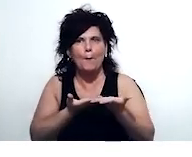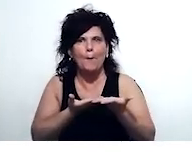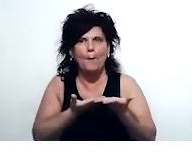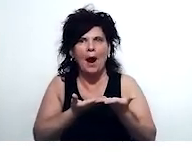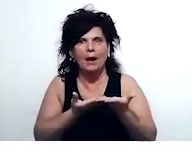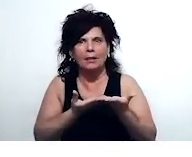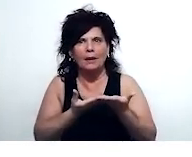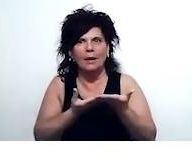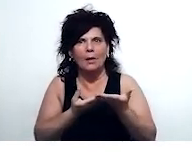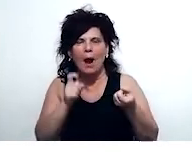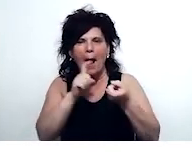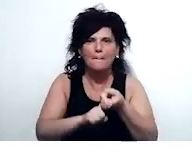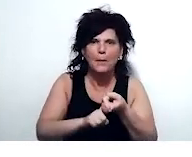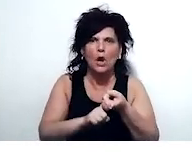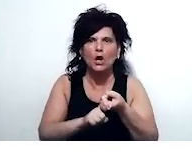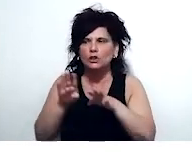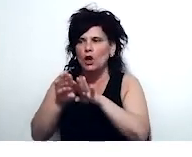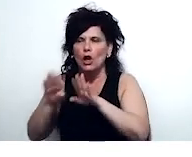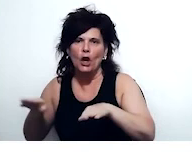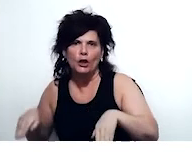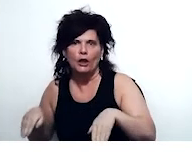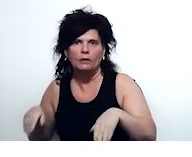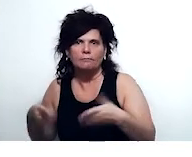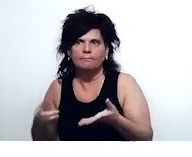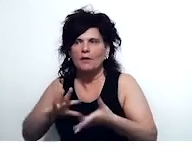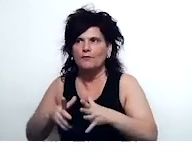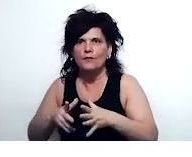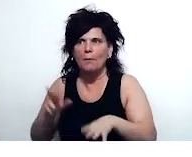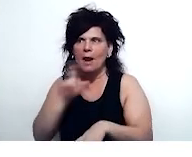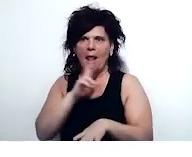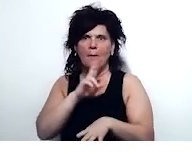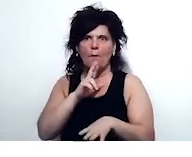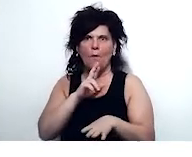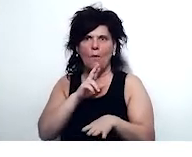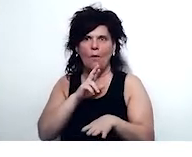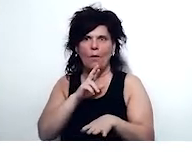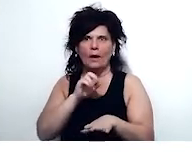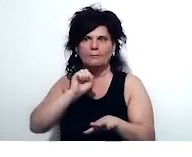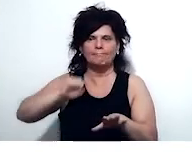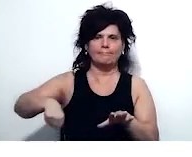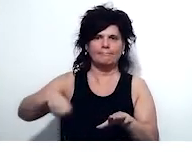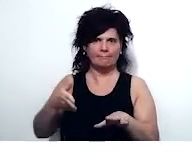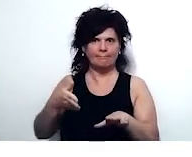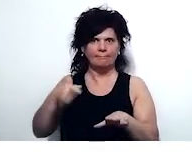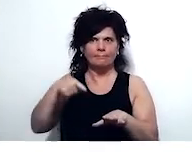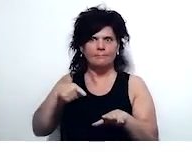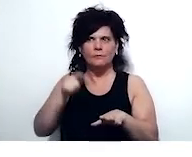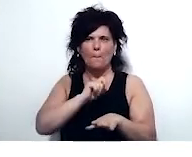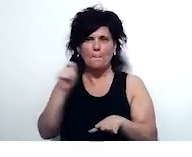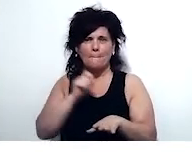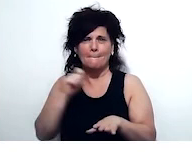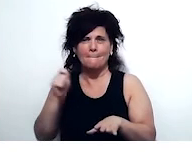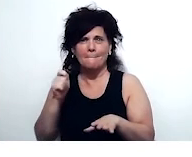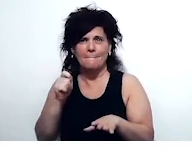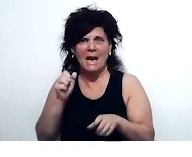los chicos que tienen que hacer la tarea y ella. Entonces las mujeres en general han quedado más relegadas y con mucha más carga de trabajo durante todos estos meses de